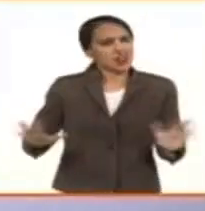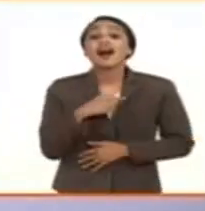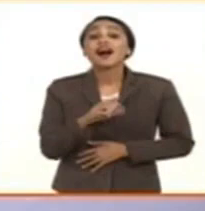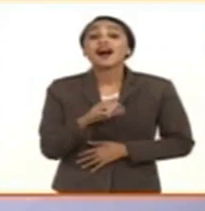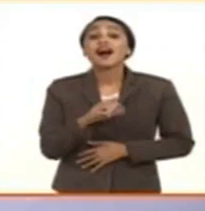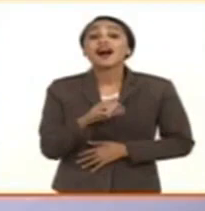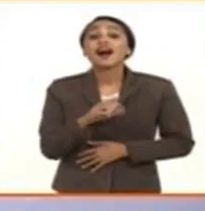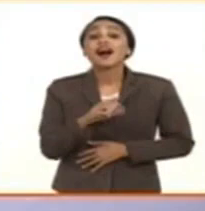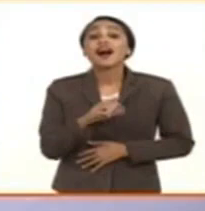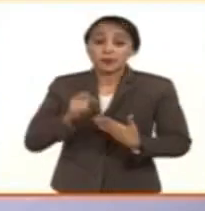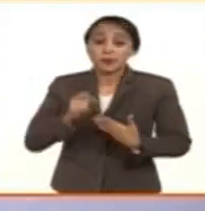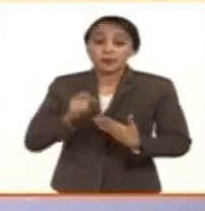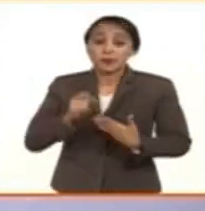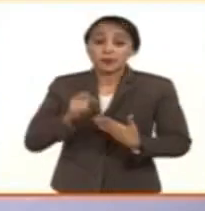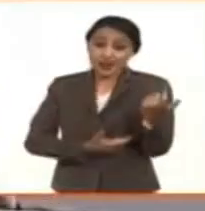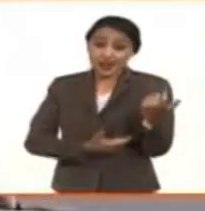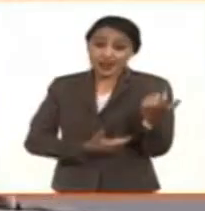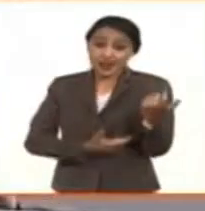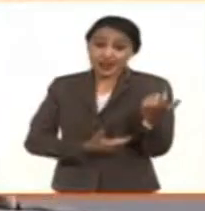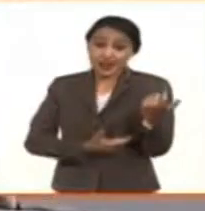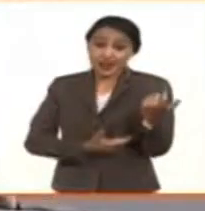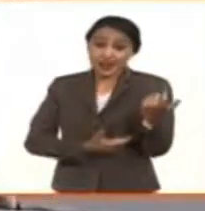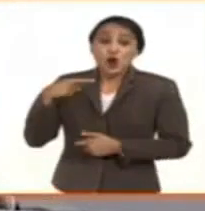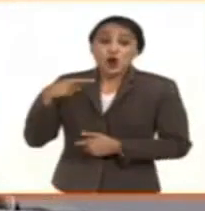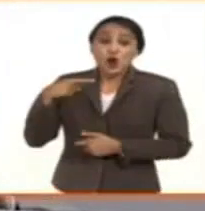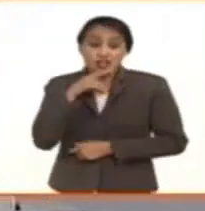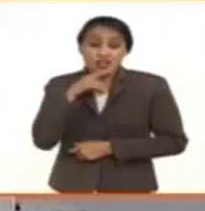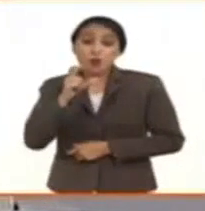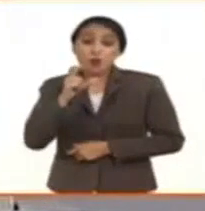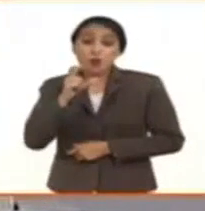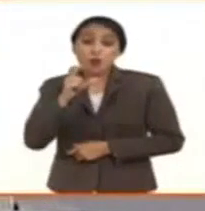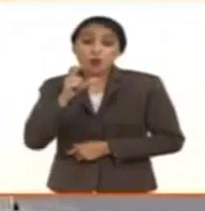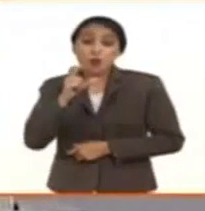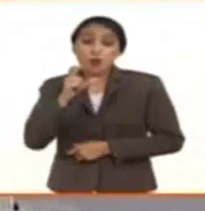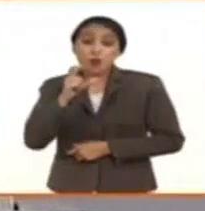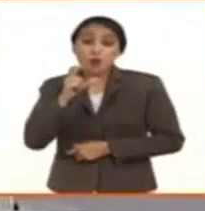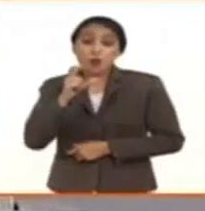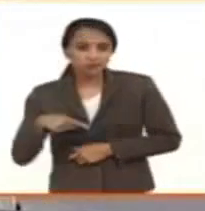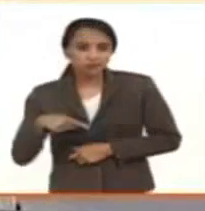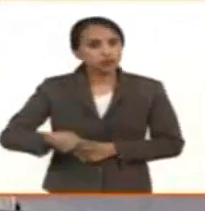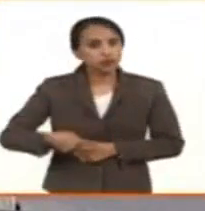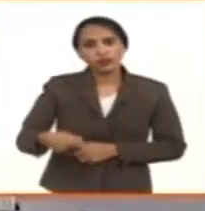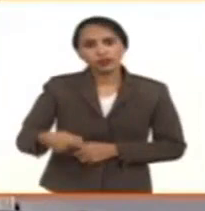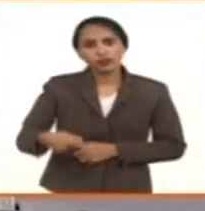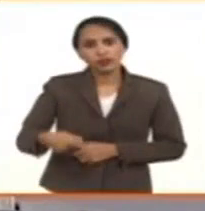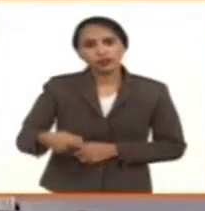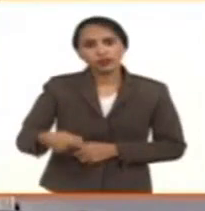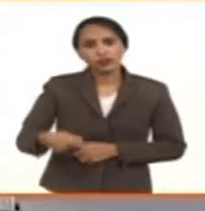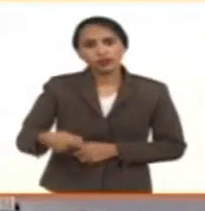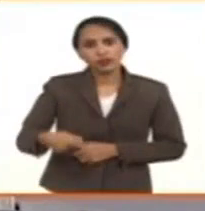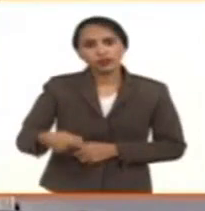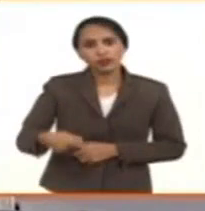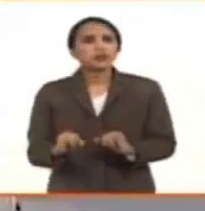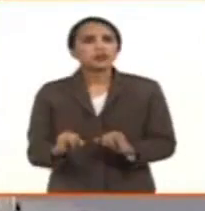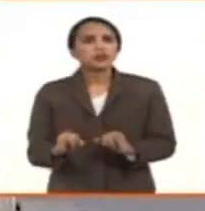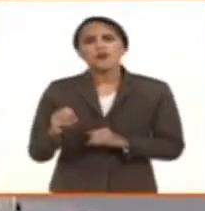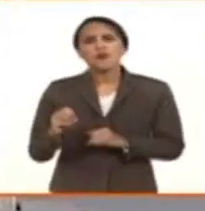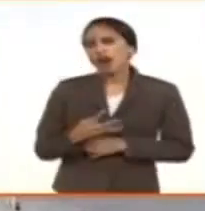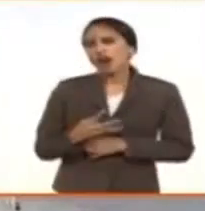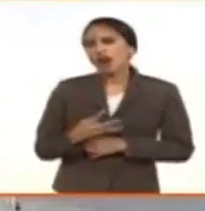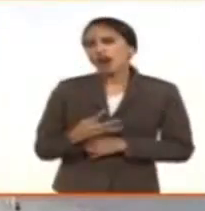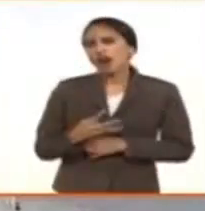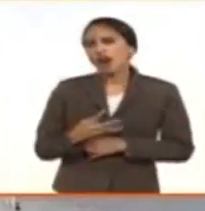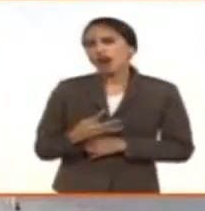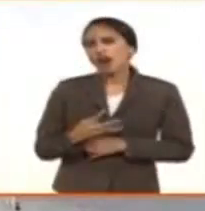ucrania rusia hay una provocación permanente constante y además un asedio brutal hacia un